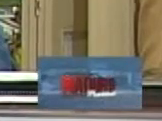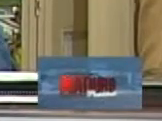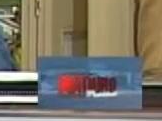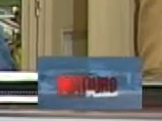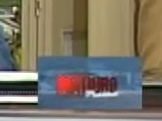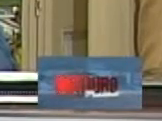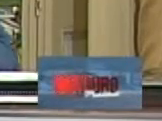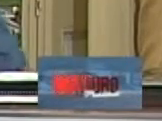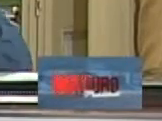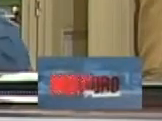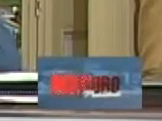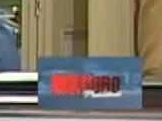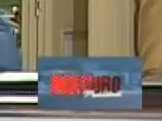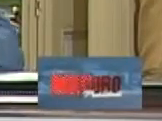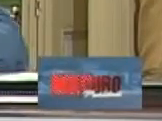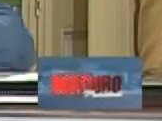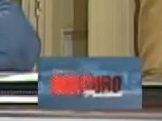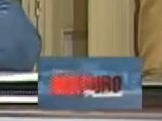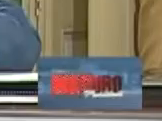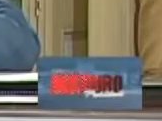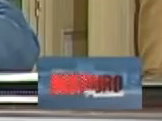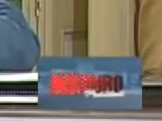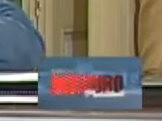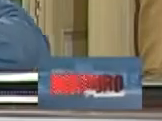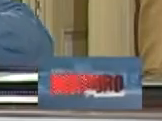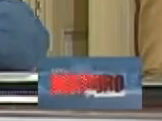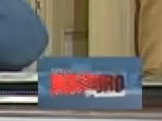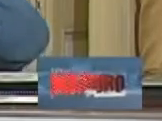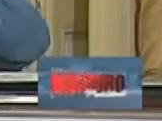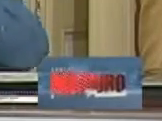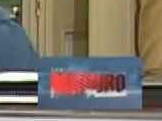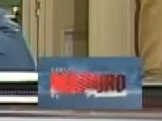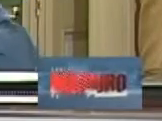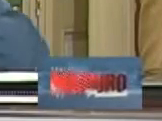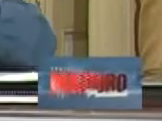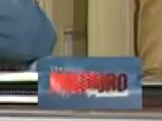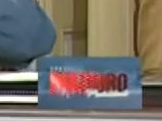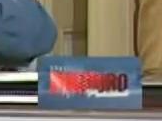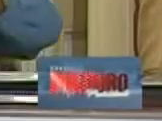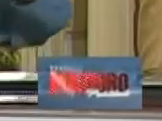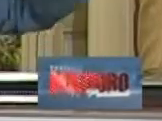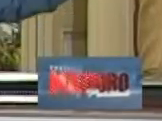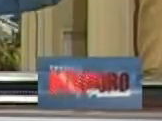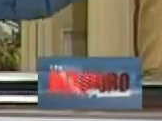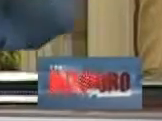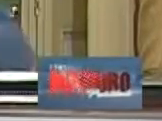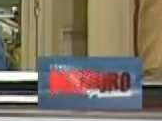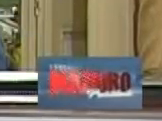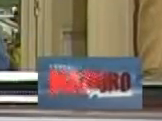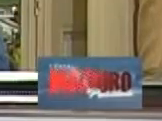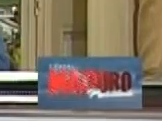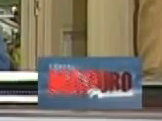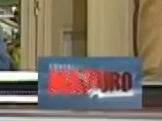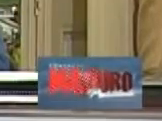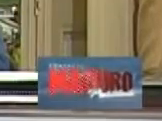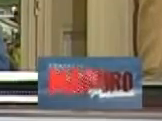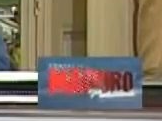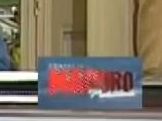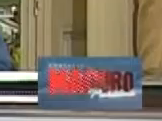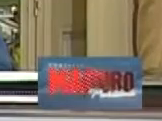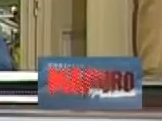hemos hecho y así vamos a continuar haciendo en el transcurso de lo que queda del 2016 y en los años que están por venir